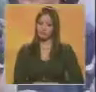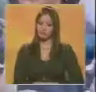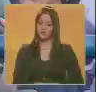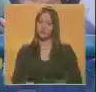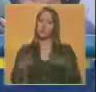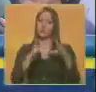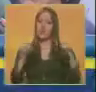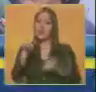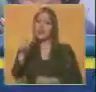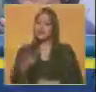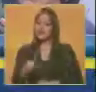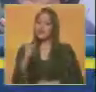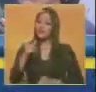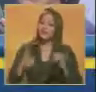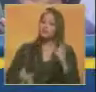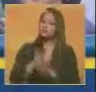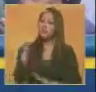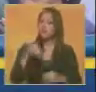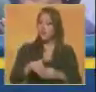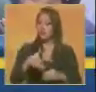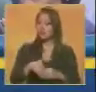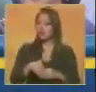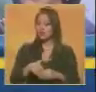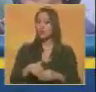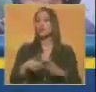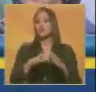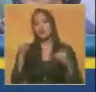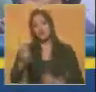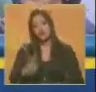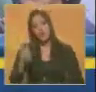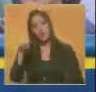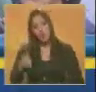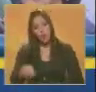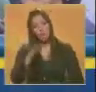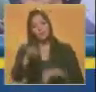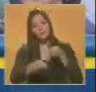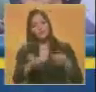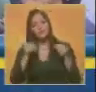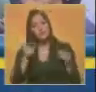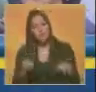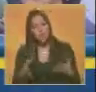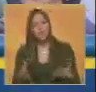Todo el mundo tiene que salir a votar. Y en toda Venezuela hoy les estamos explicando